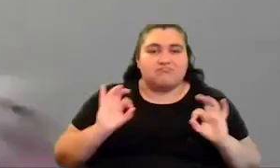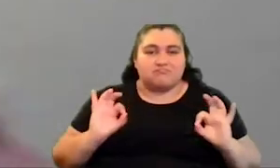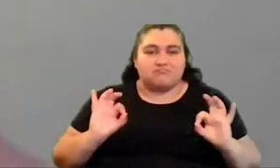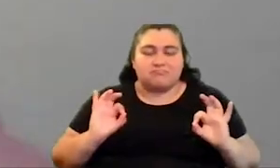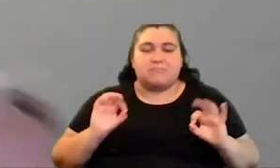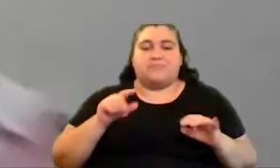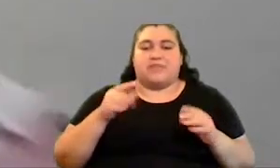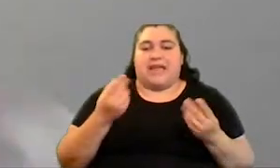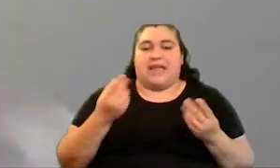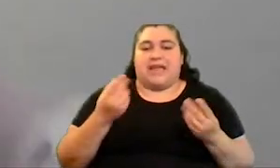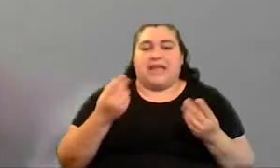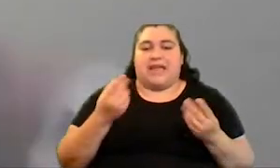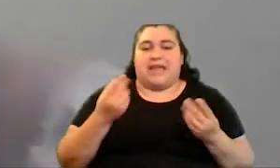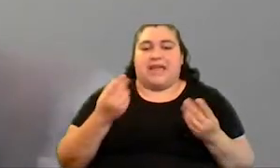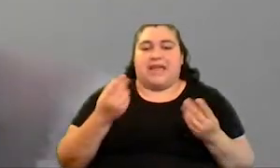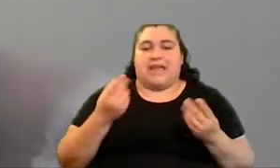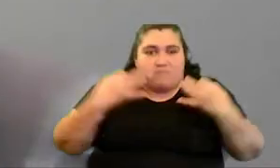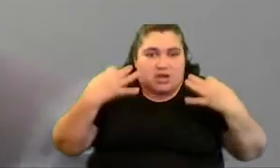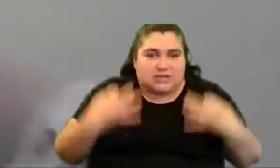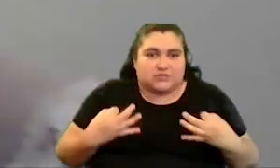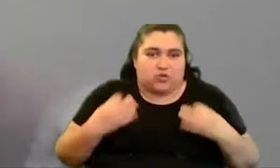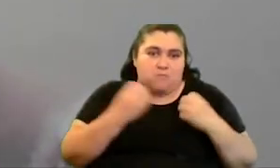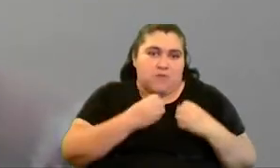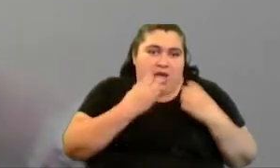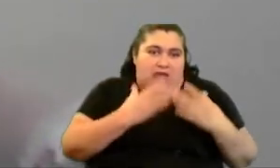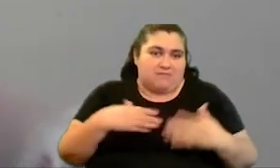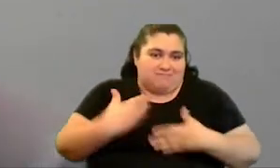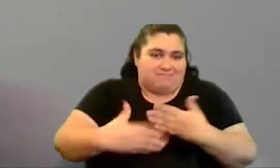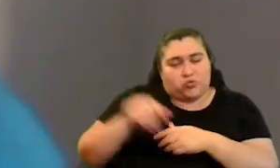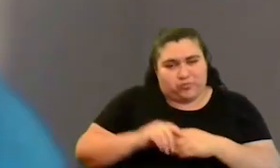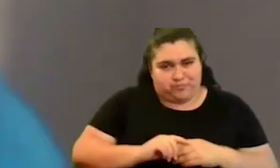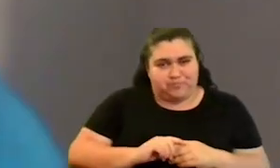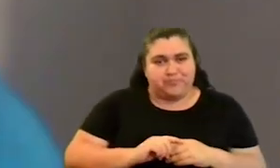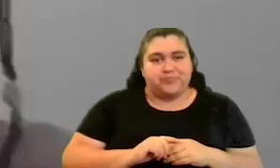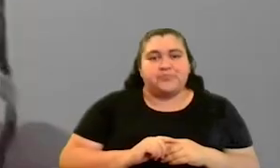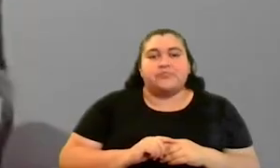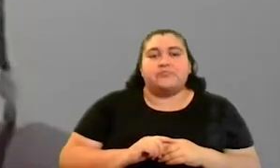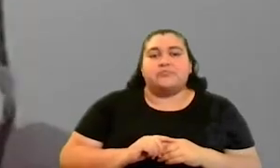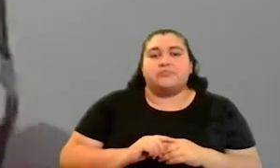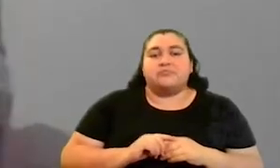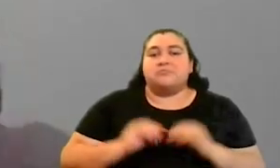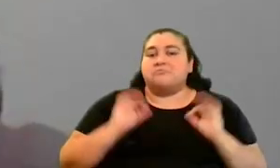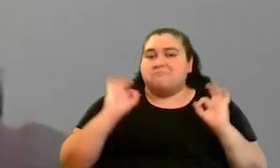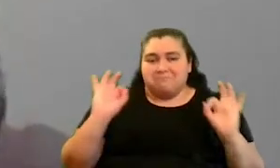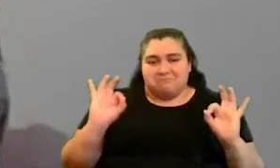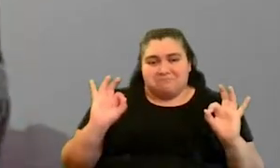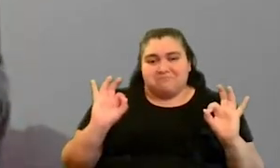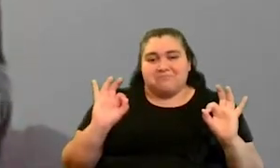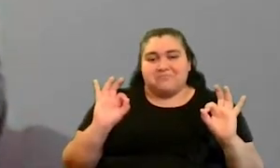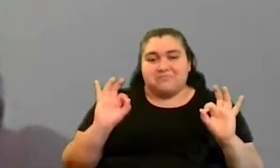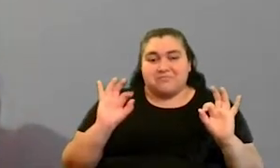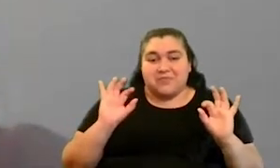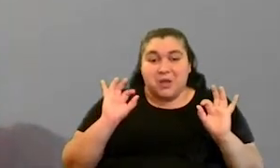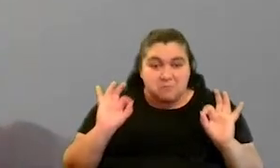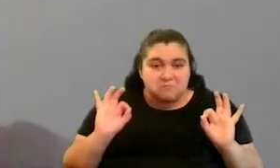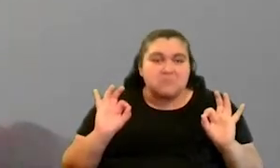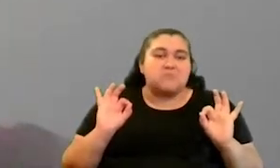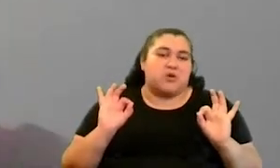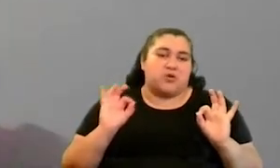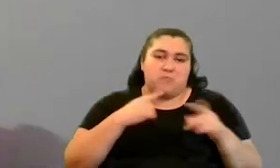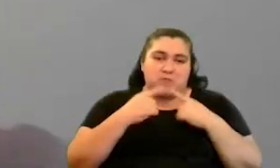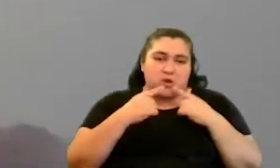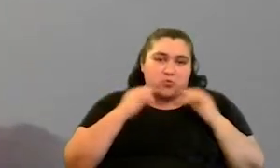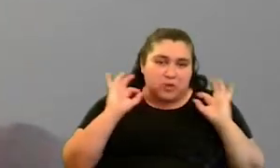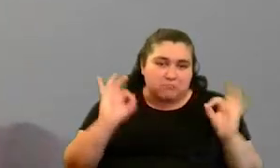estas herramientas para, bueno, hacer las cosas lo mejor posible. Así que bueno, muy bien, ahora sí creo que están